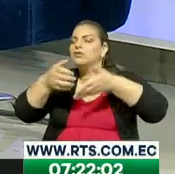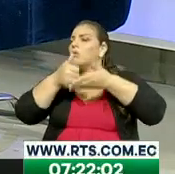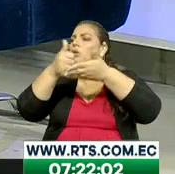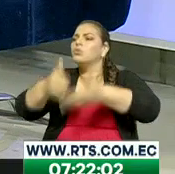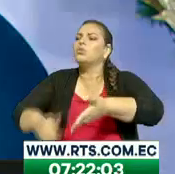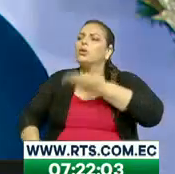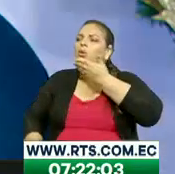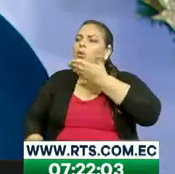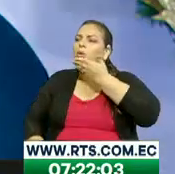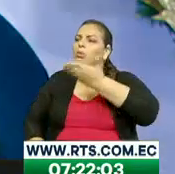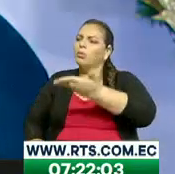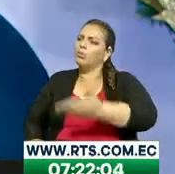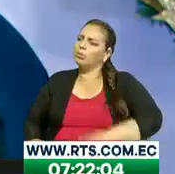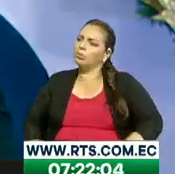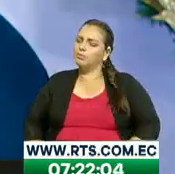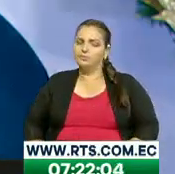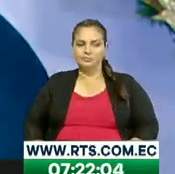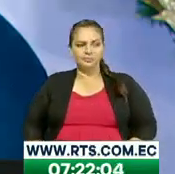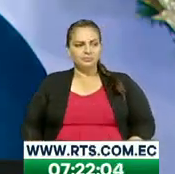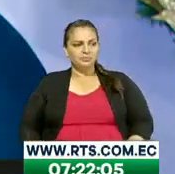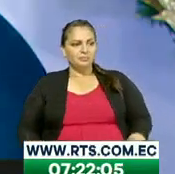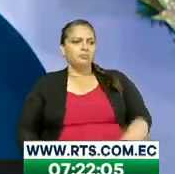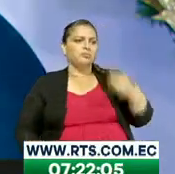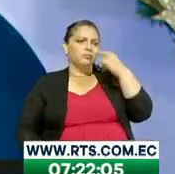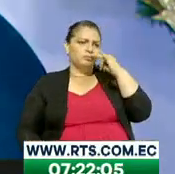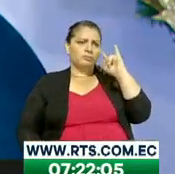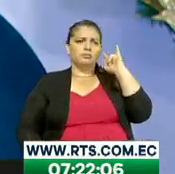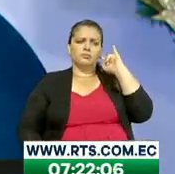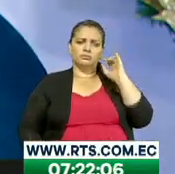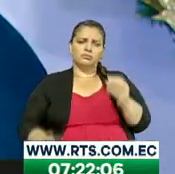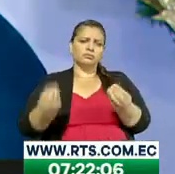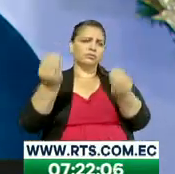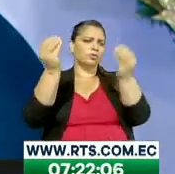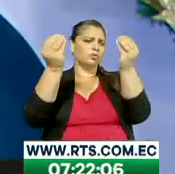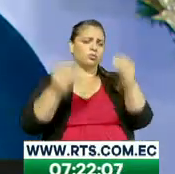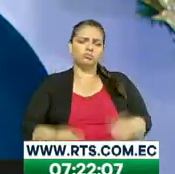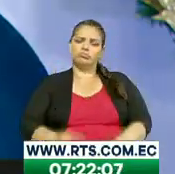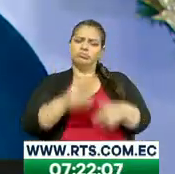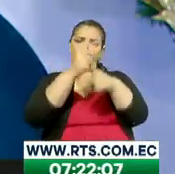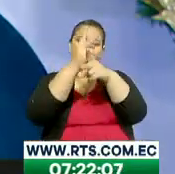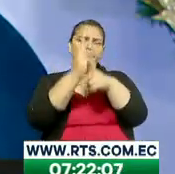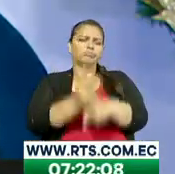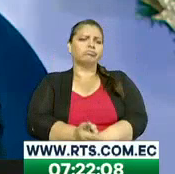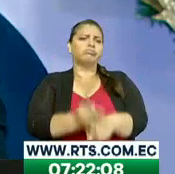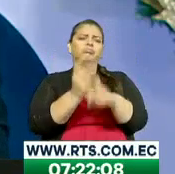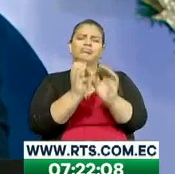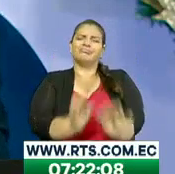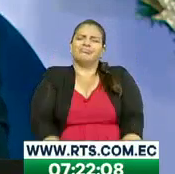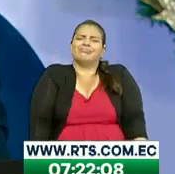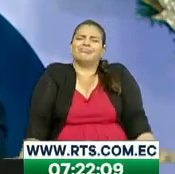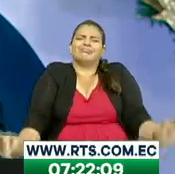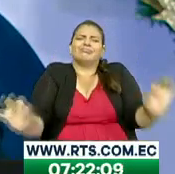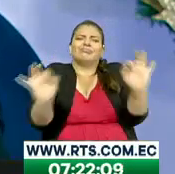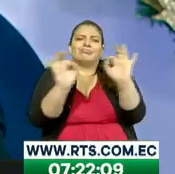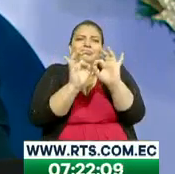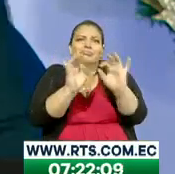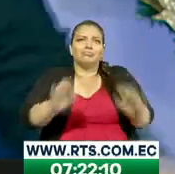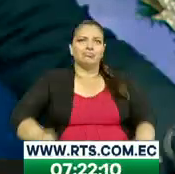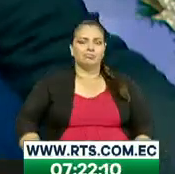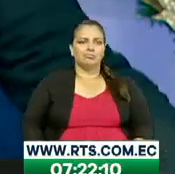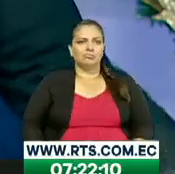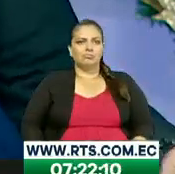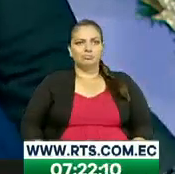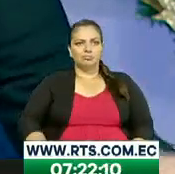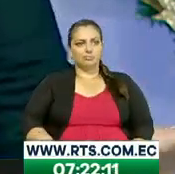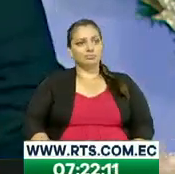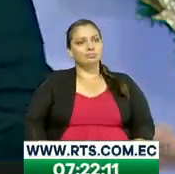pueda proteger a los niños, niñas y adolescentes. Porque realmente la primera cosa que debería hacer, que nunca vuelva a ver a su abusador.